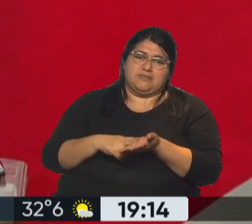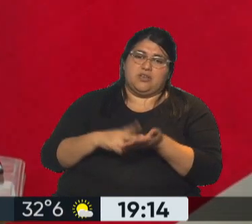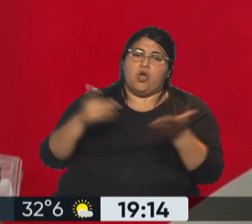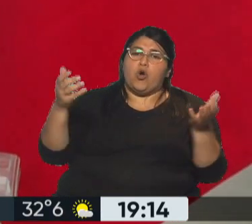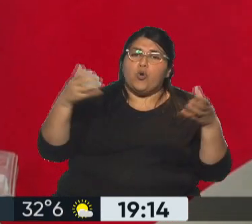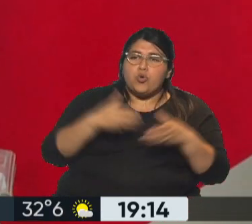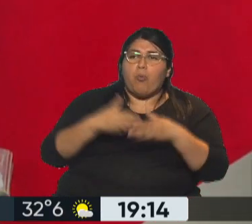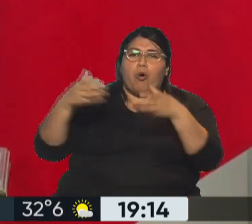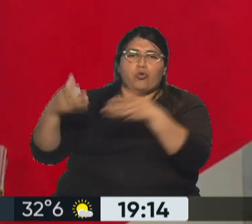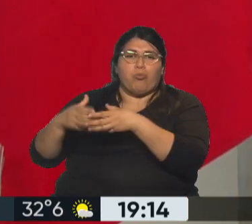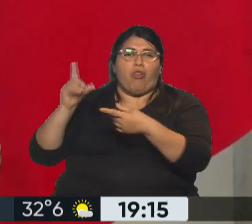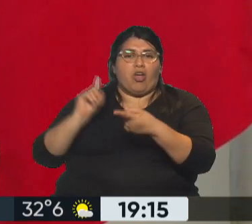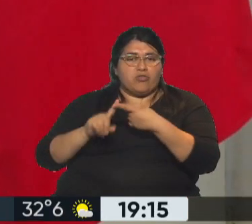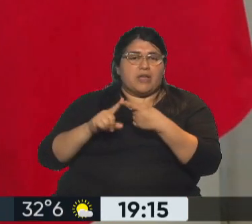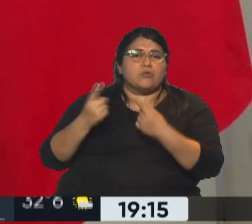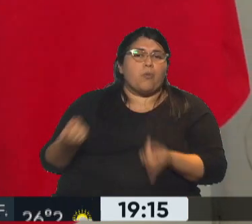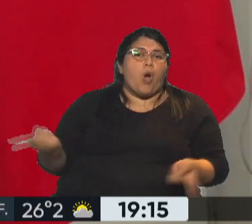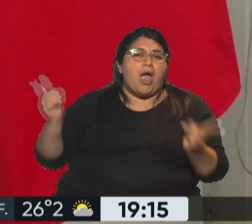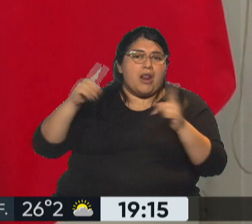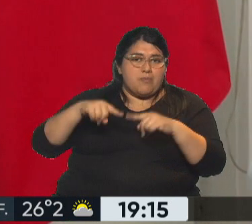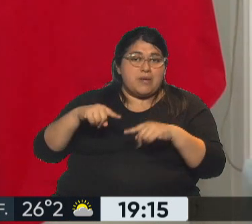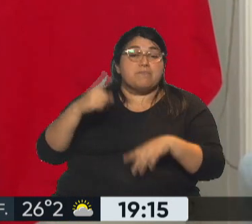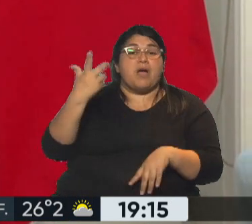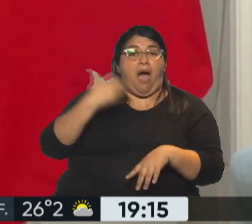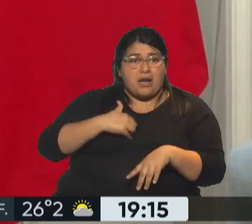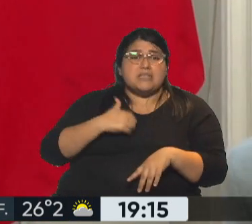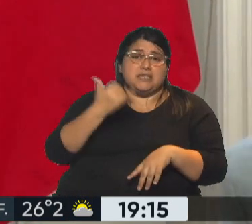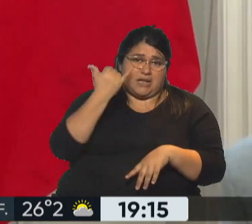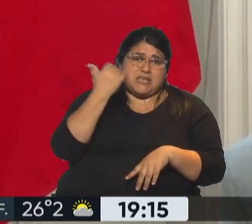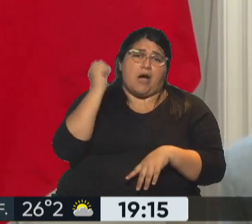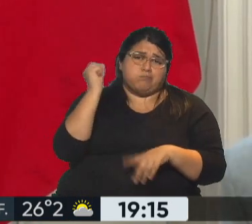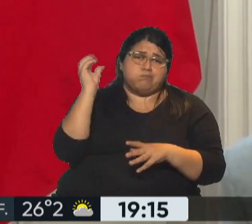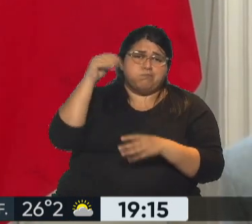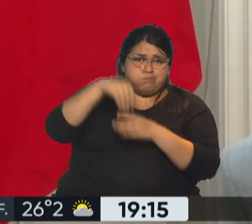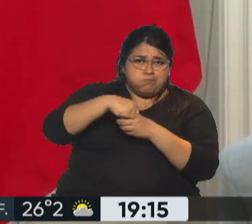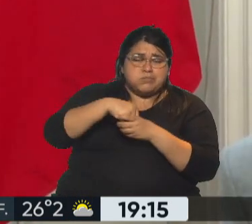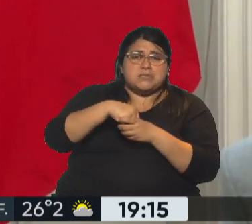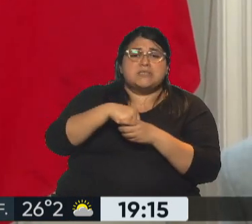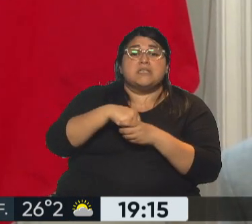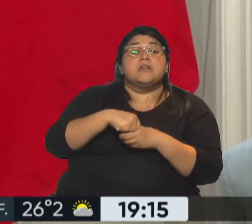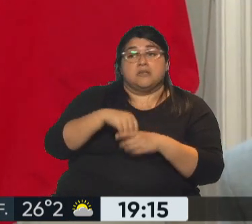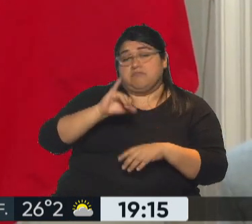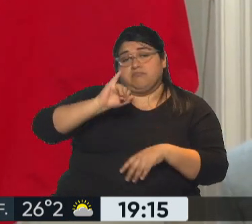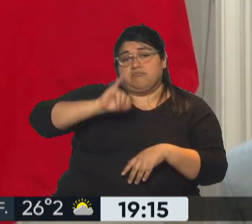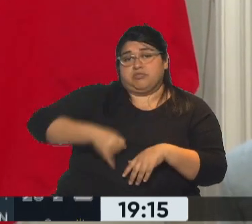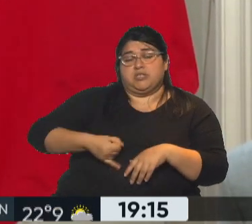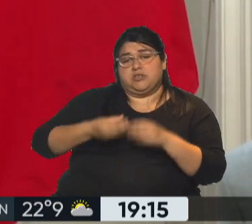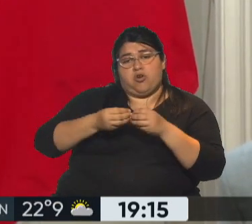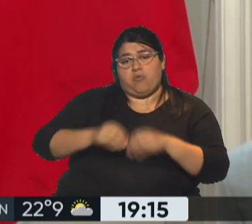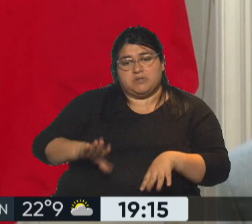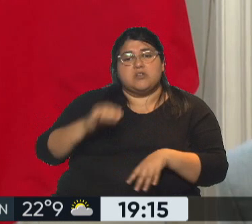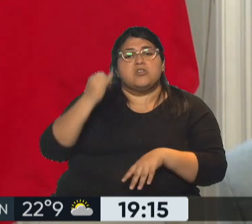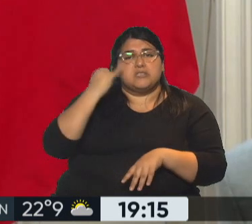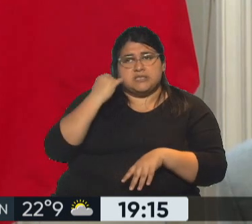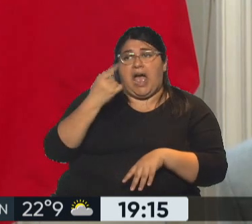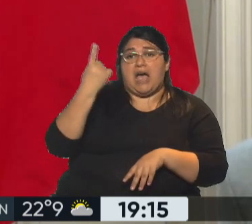de contacto de los que Argentina es parte. Y lo hicimos. Ayer tuvimos una muy